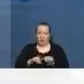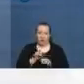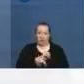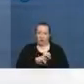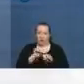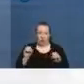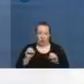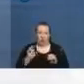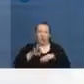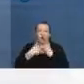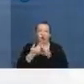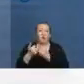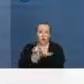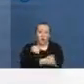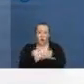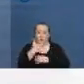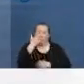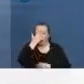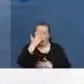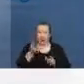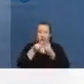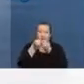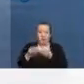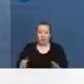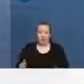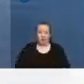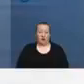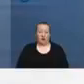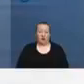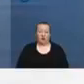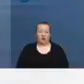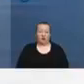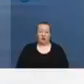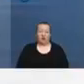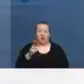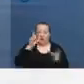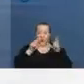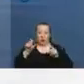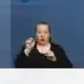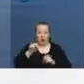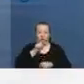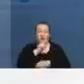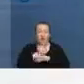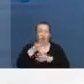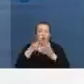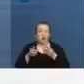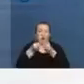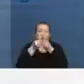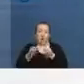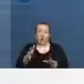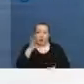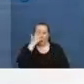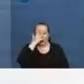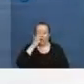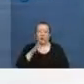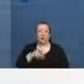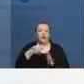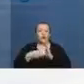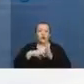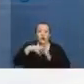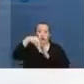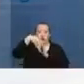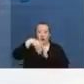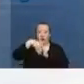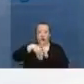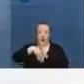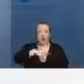nos robaron este sentido común porque si hay gente que cree esto nos lo ganó en este sentido común esto es parte de su desarrollo creer cualquier barbaridad